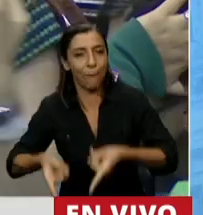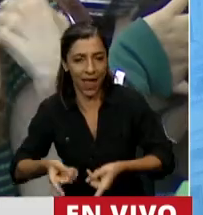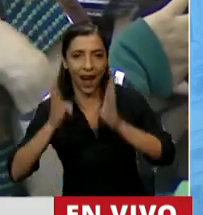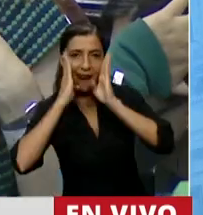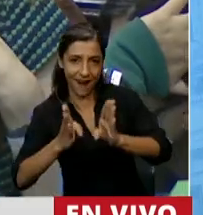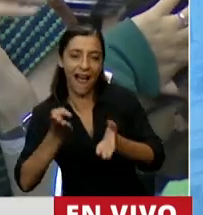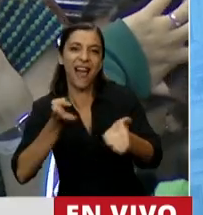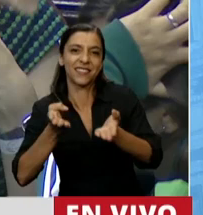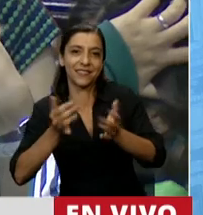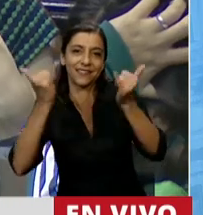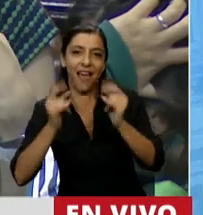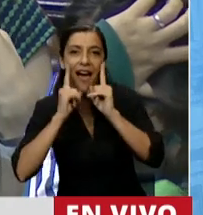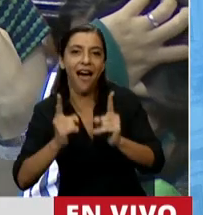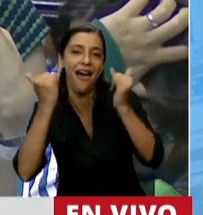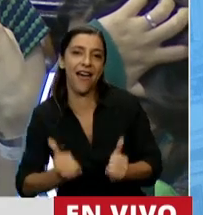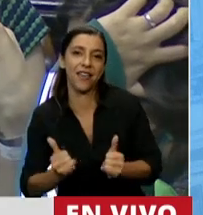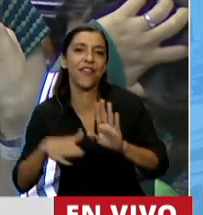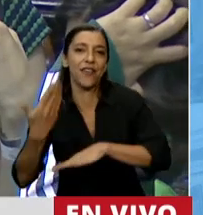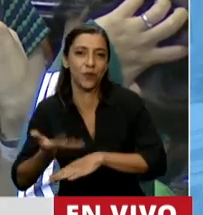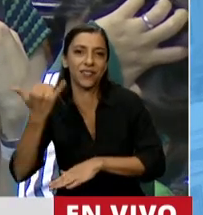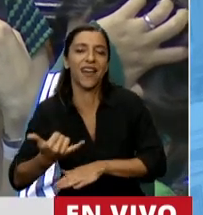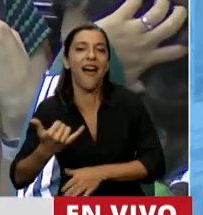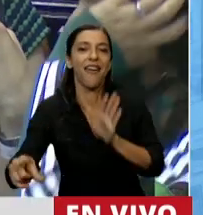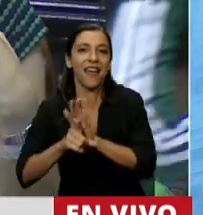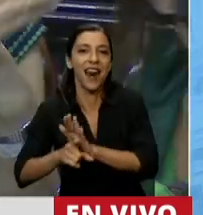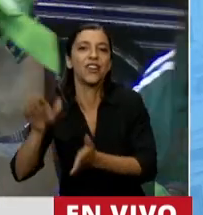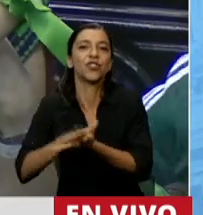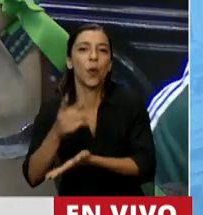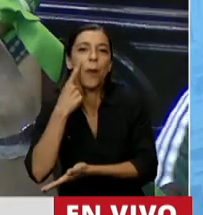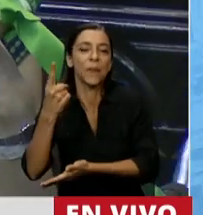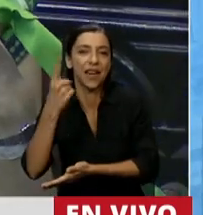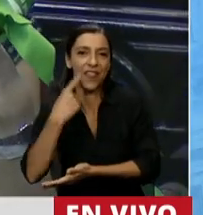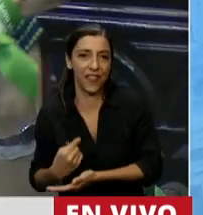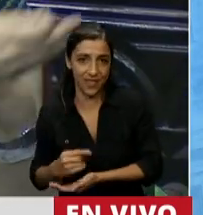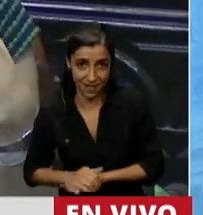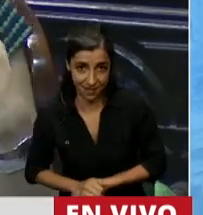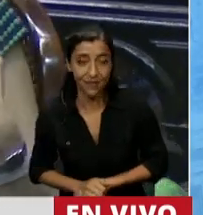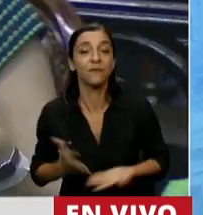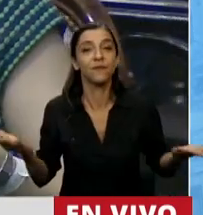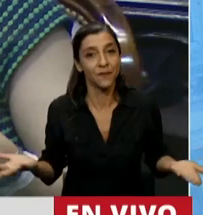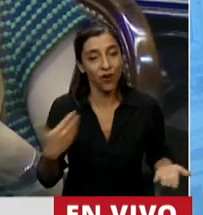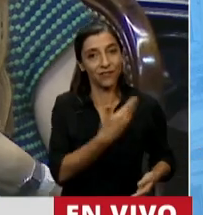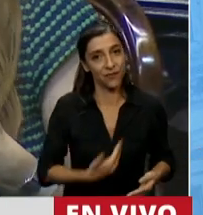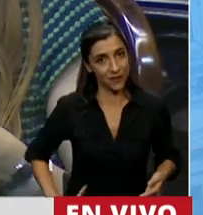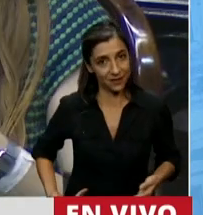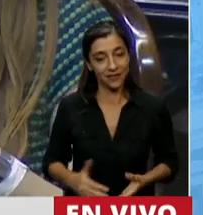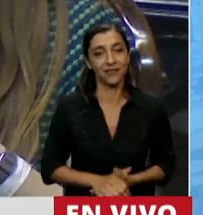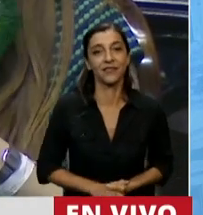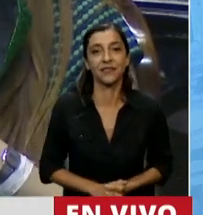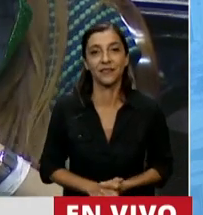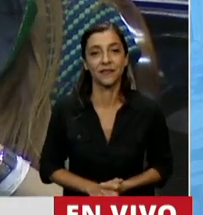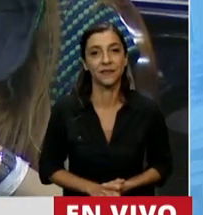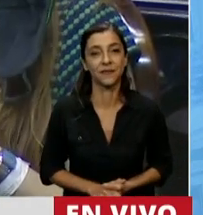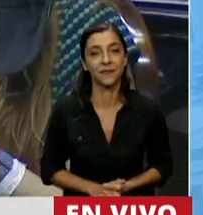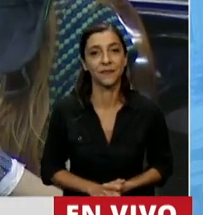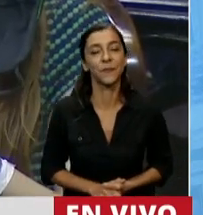a dar aprobación a la ley de los 1000 días. Por eso, señor presidente, es que en nombre